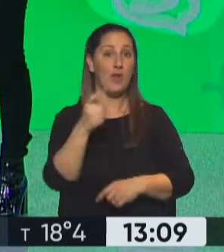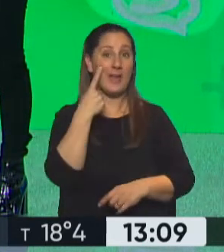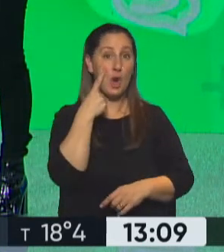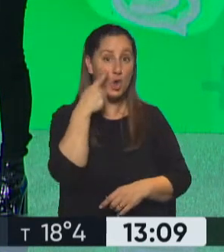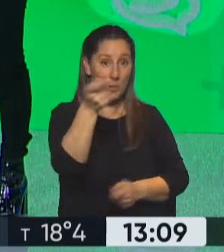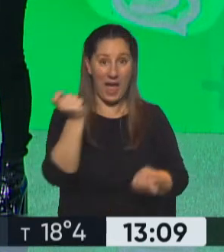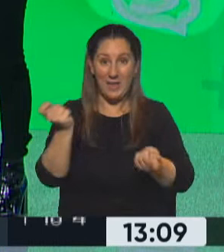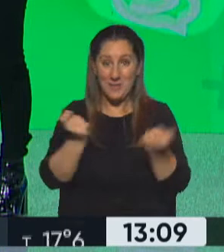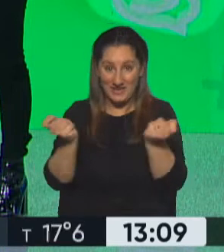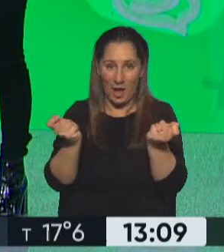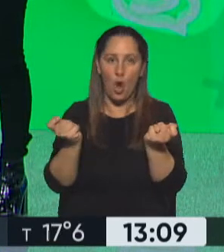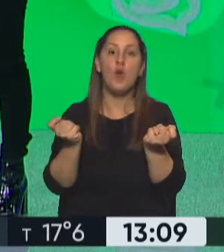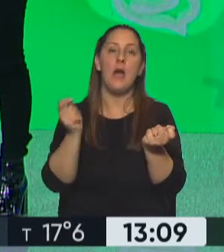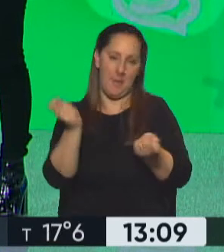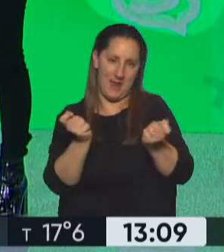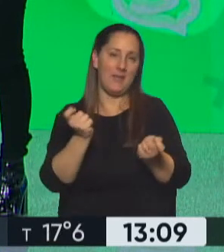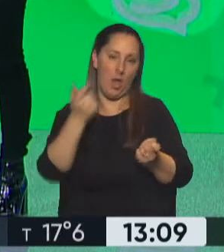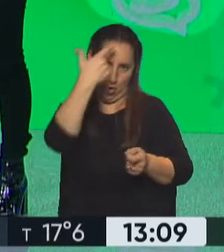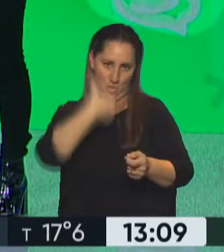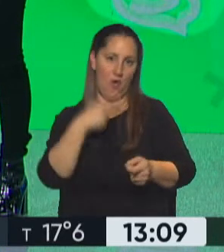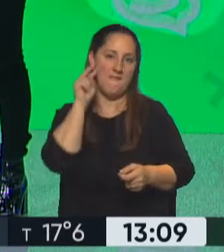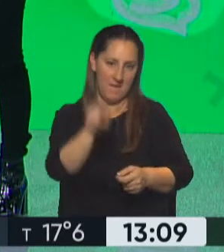administrador del grupo, lo va a ver que te fuiste.